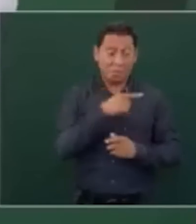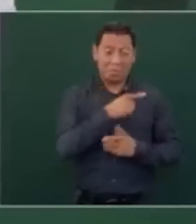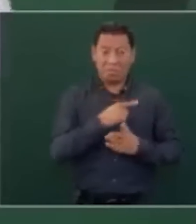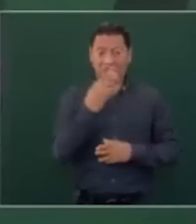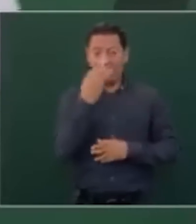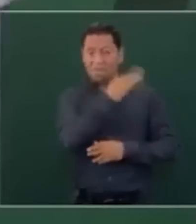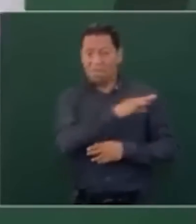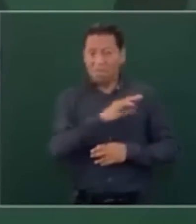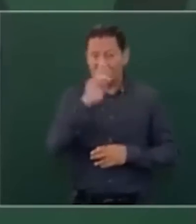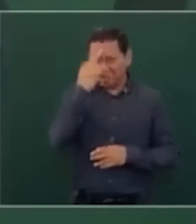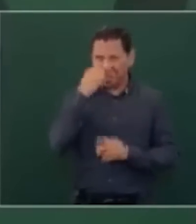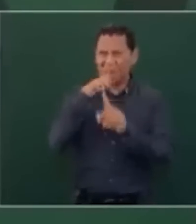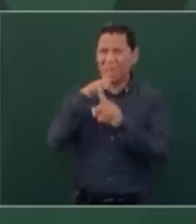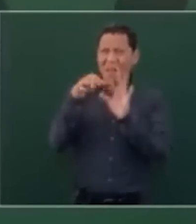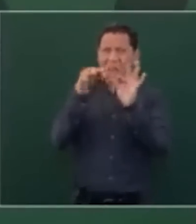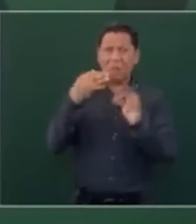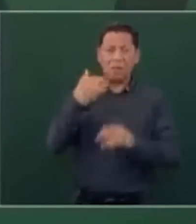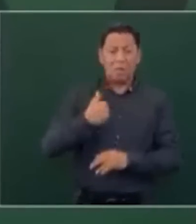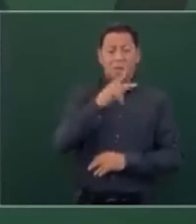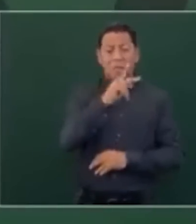¿Cuánto tiempo engañando?